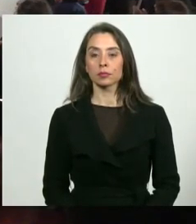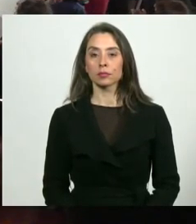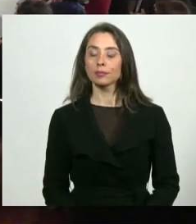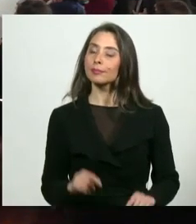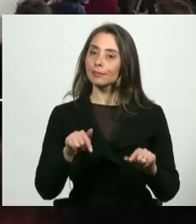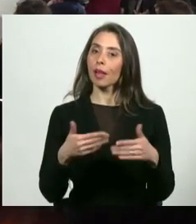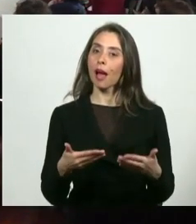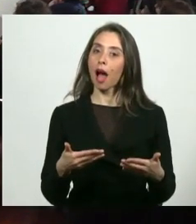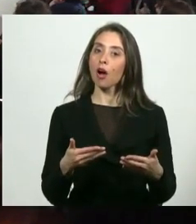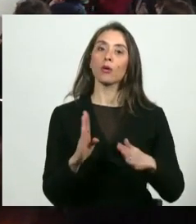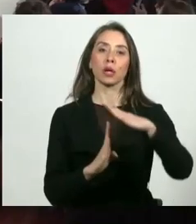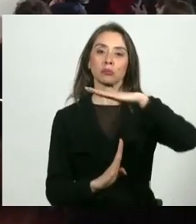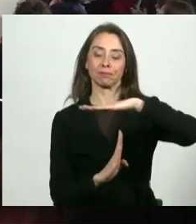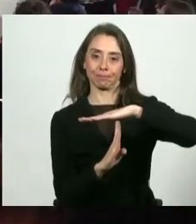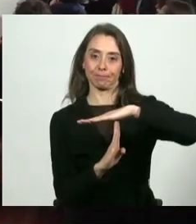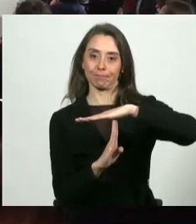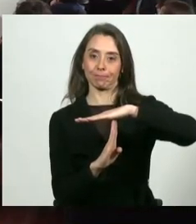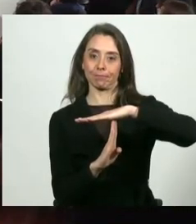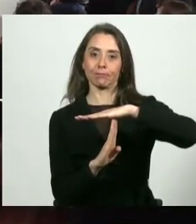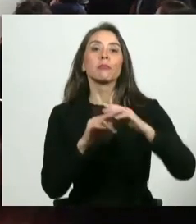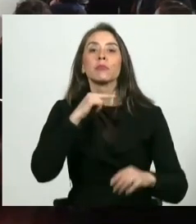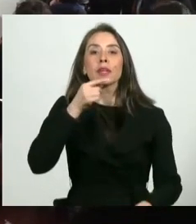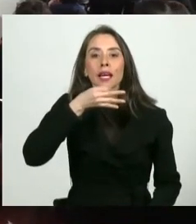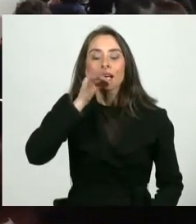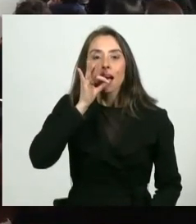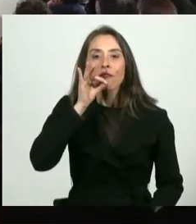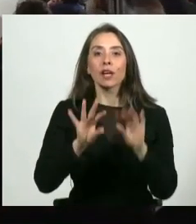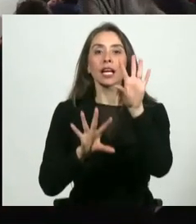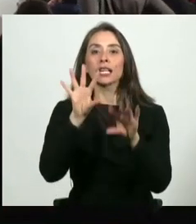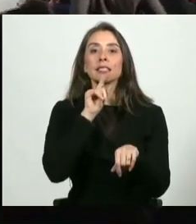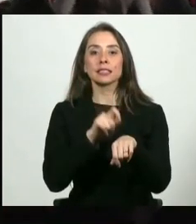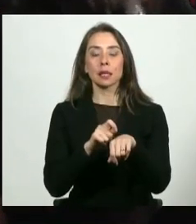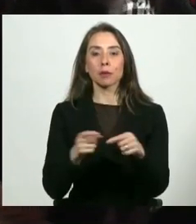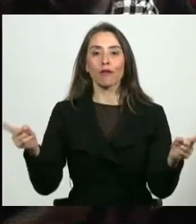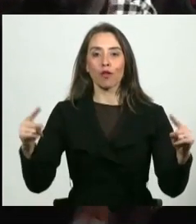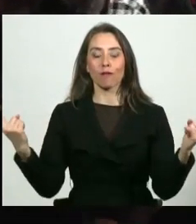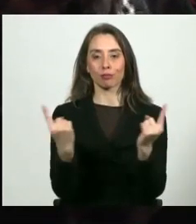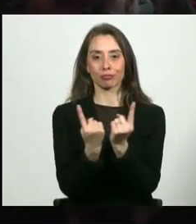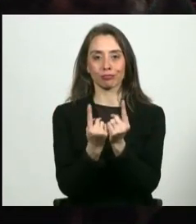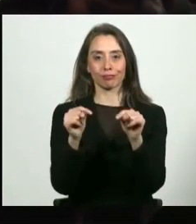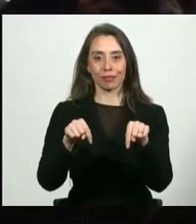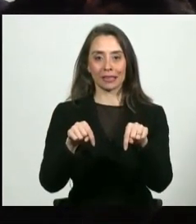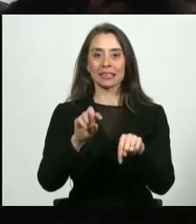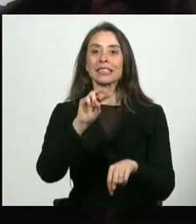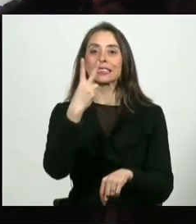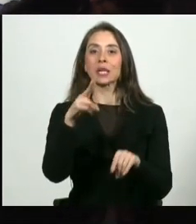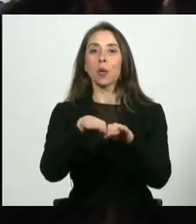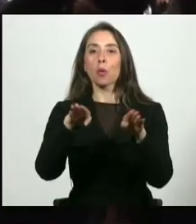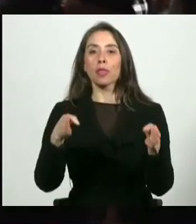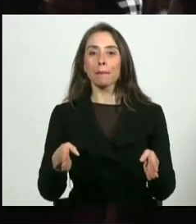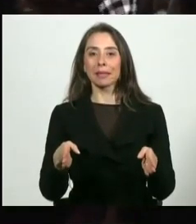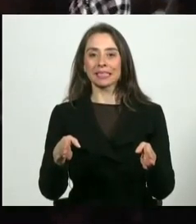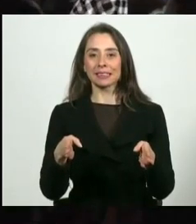Ahora un receso, el café, y en 15 minutos nos volvemos a reunir para la segunda mesa